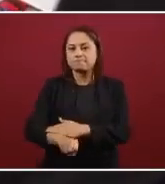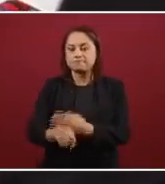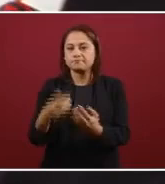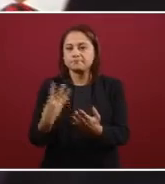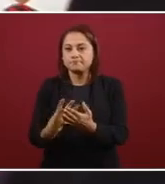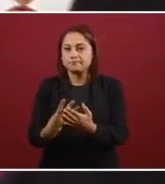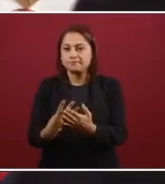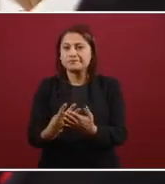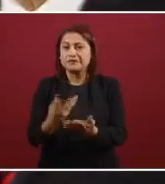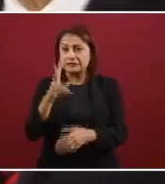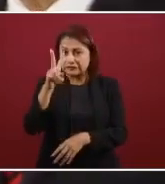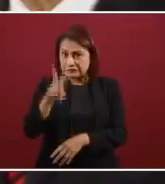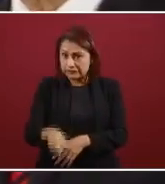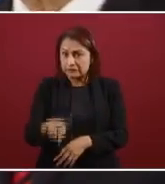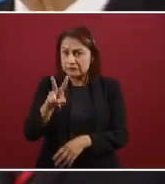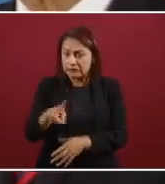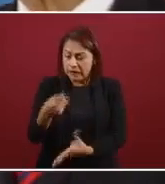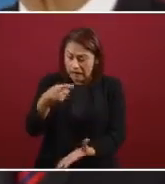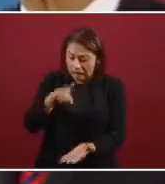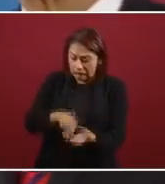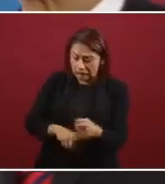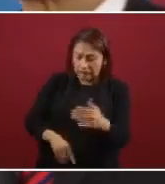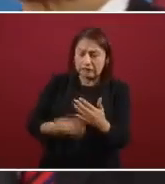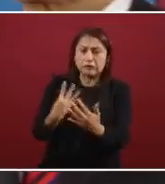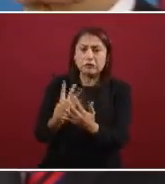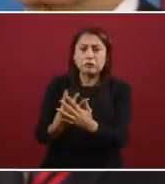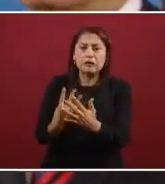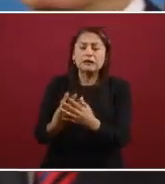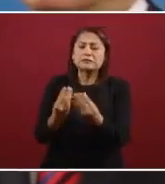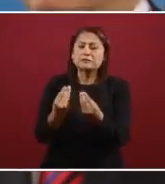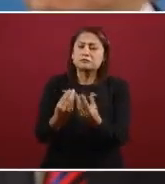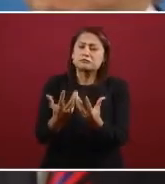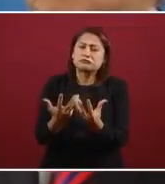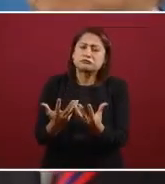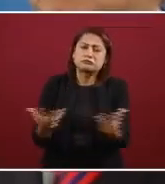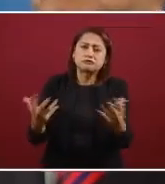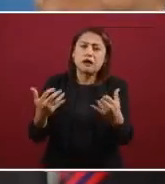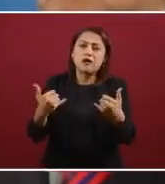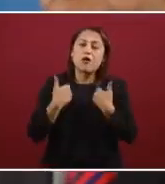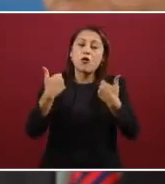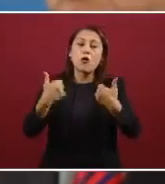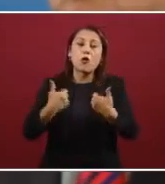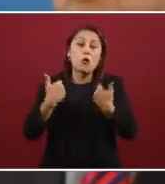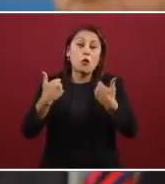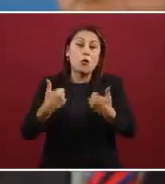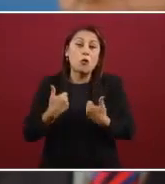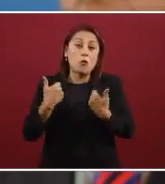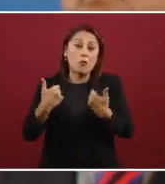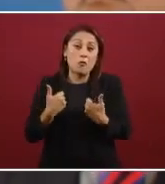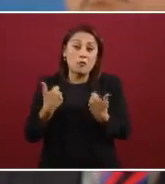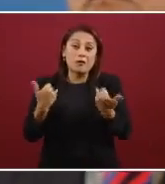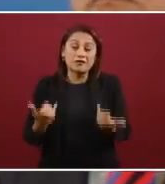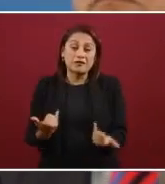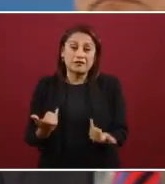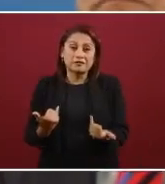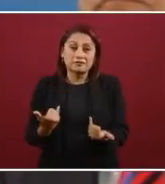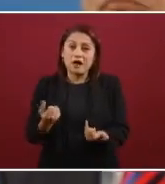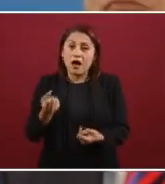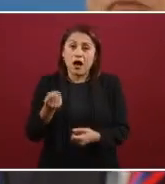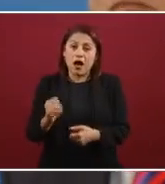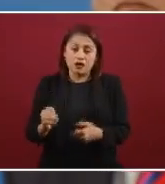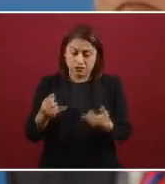están en las cárceles locales, estatales y federales son jóvenes que